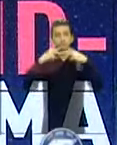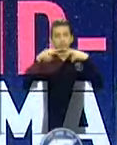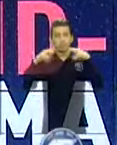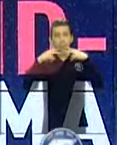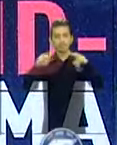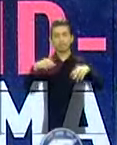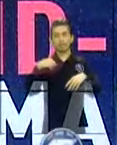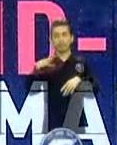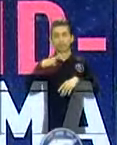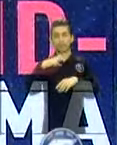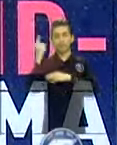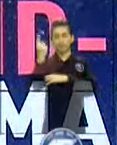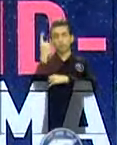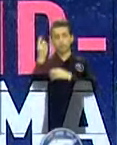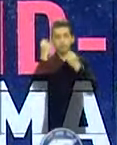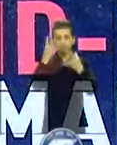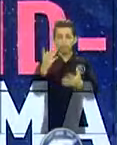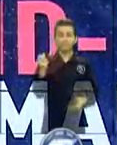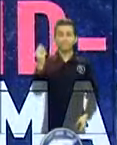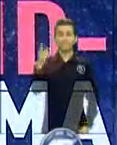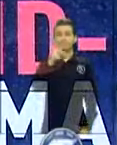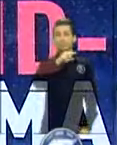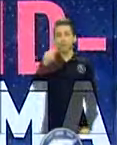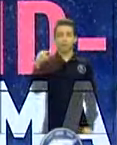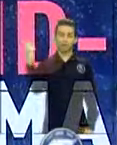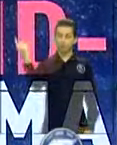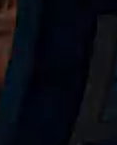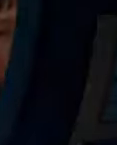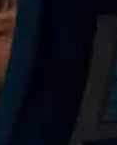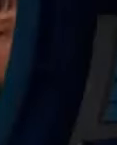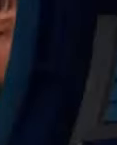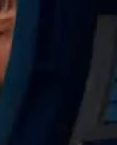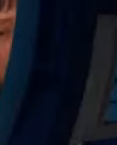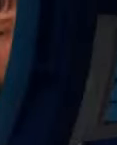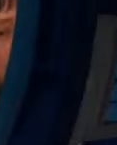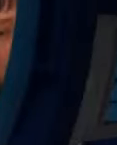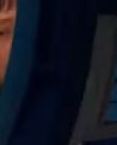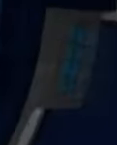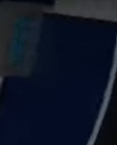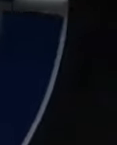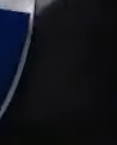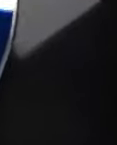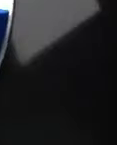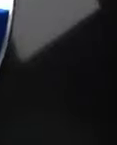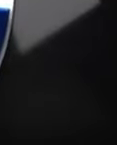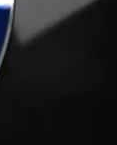importante información del fin de semana para todos ustedes. No se despegue de Noticias.